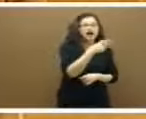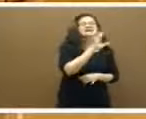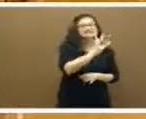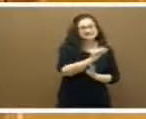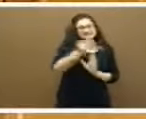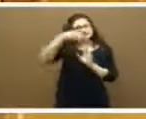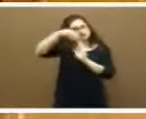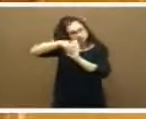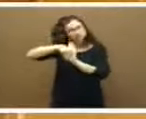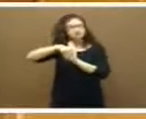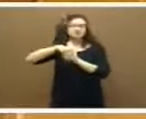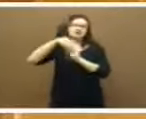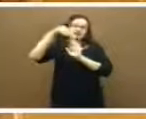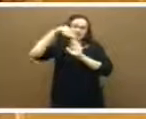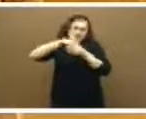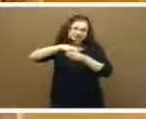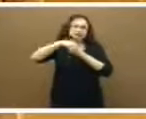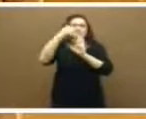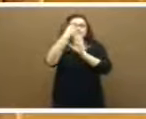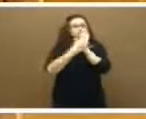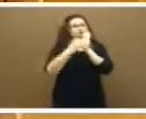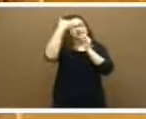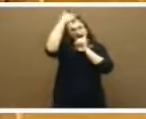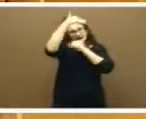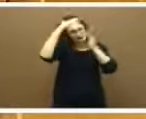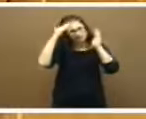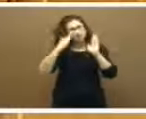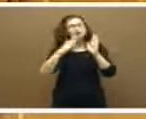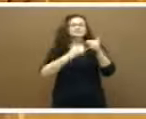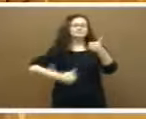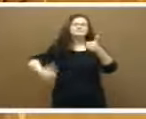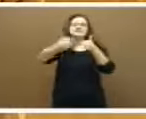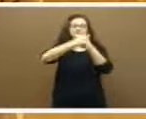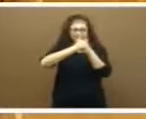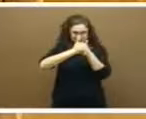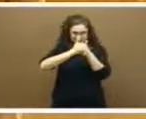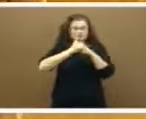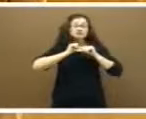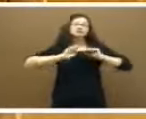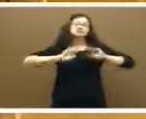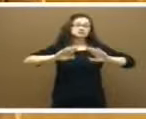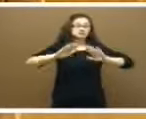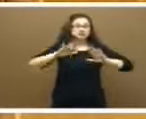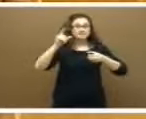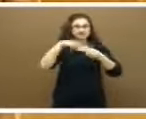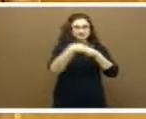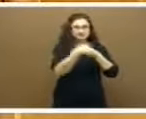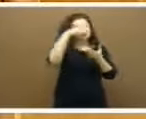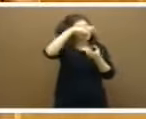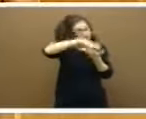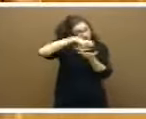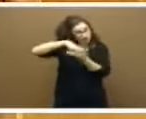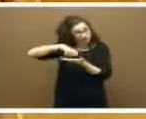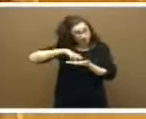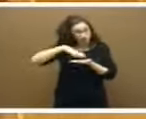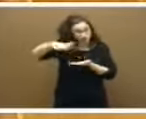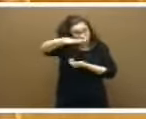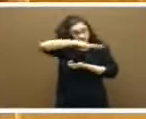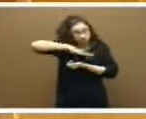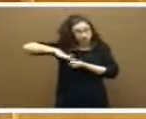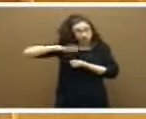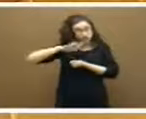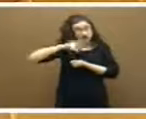hora de puntuar específicamente a los centros de atención educativa preferente. No obstante, la participación de esos centros de localidades